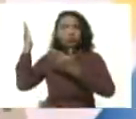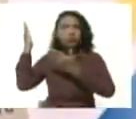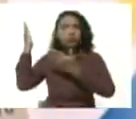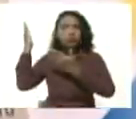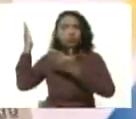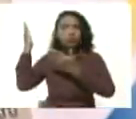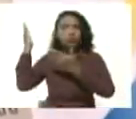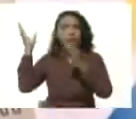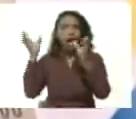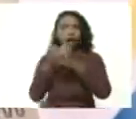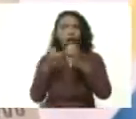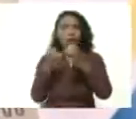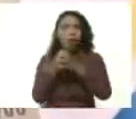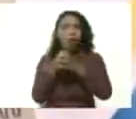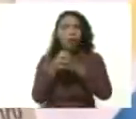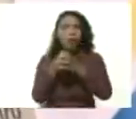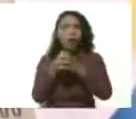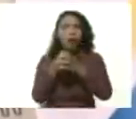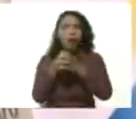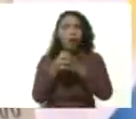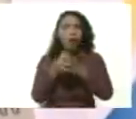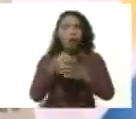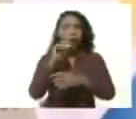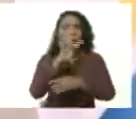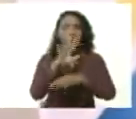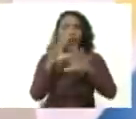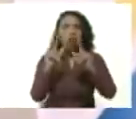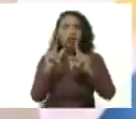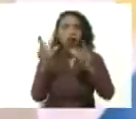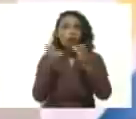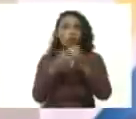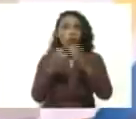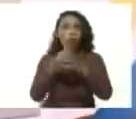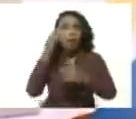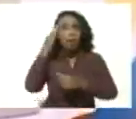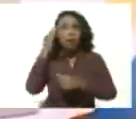El bloque 411, es un bloque de paramilitares.